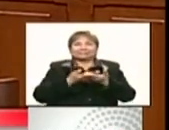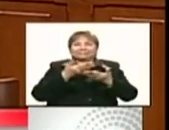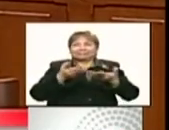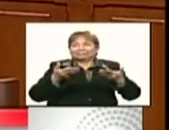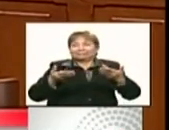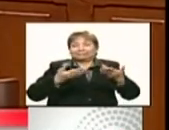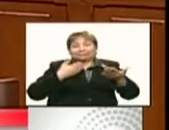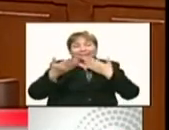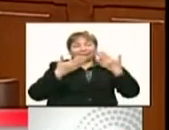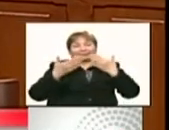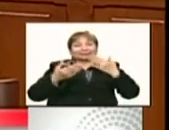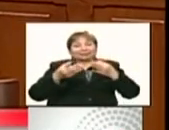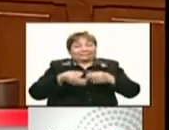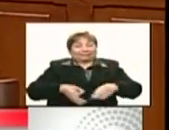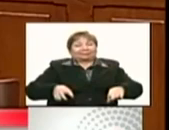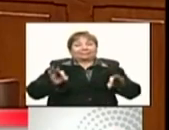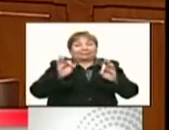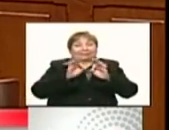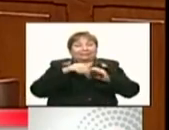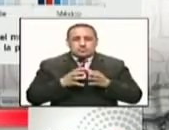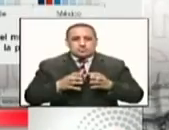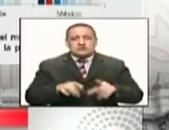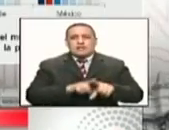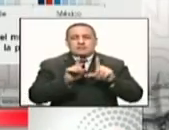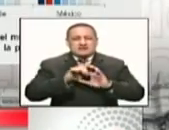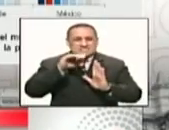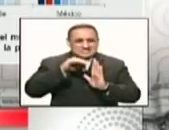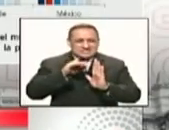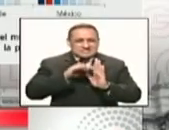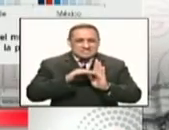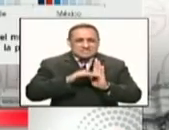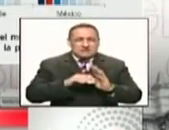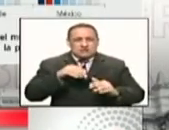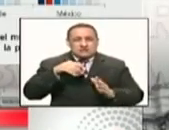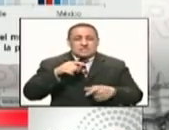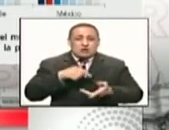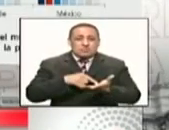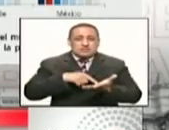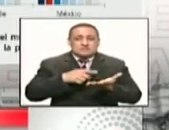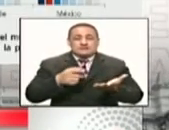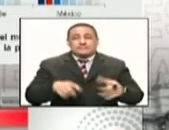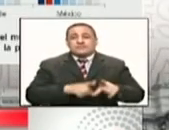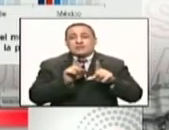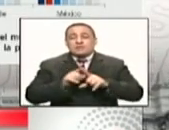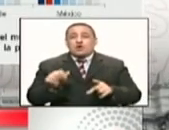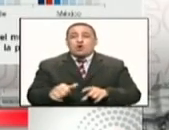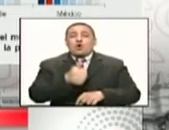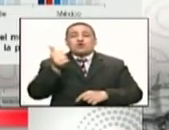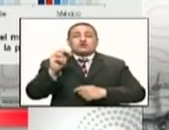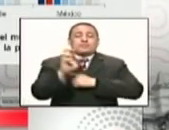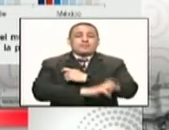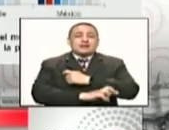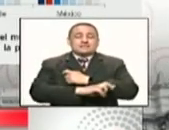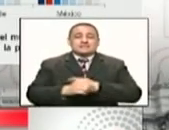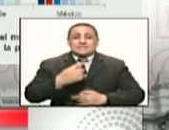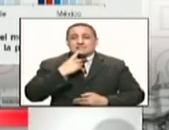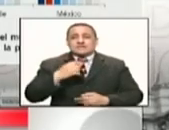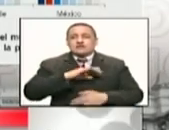modificatorio de la Constitución. O sea, de esa manera, en lo que usted nos está diciendo, de ninguna manera